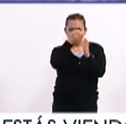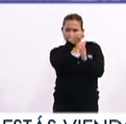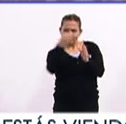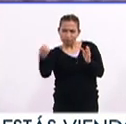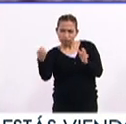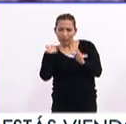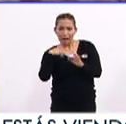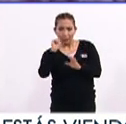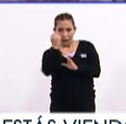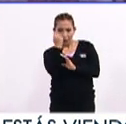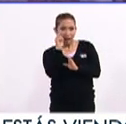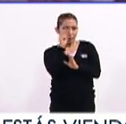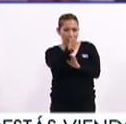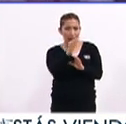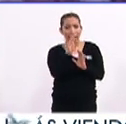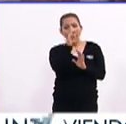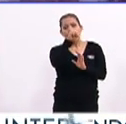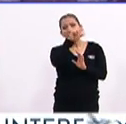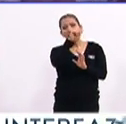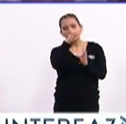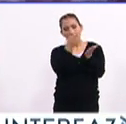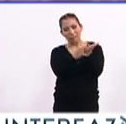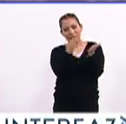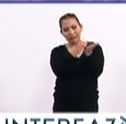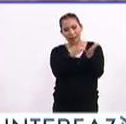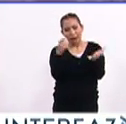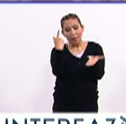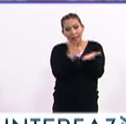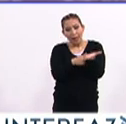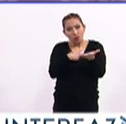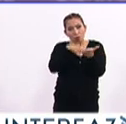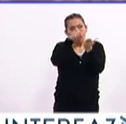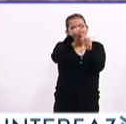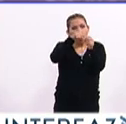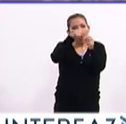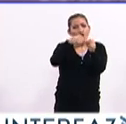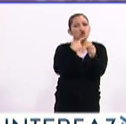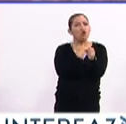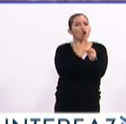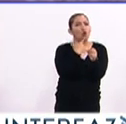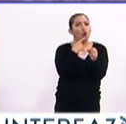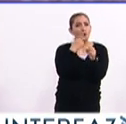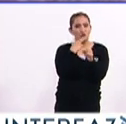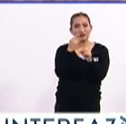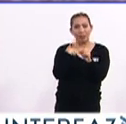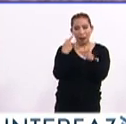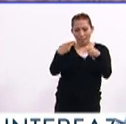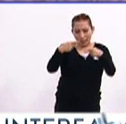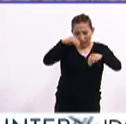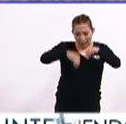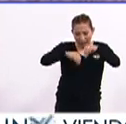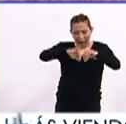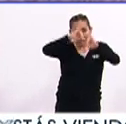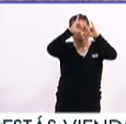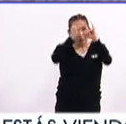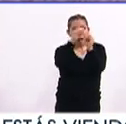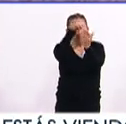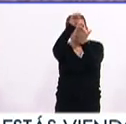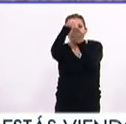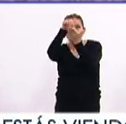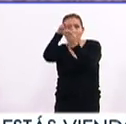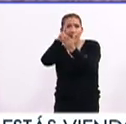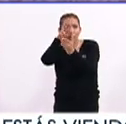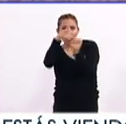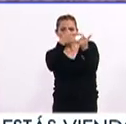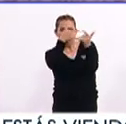arqueomagnética, técnica que analiza el magnetismo de los minerales contenidos en los pigmentos rojos usados en la elaboración de las imágenes, se